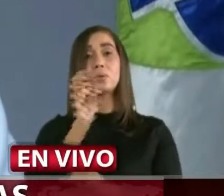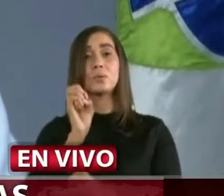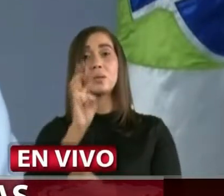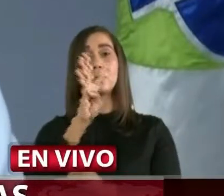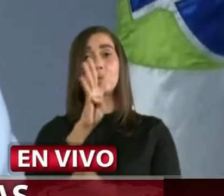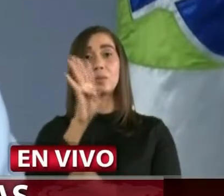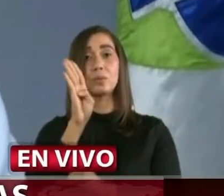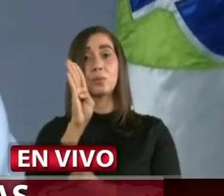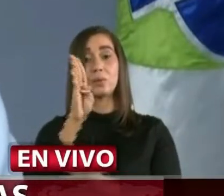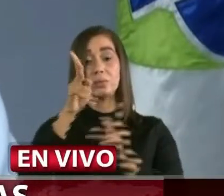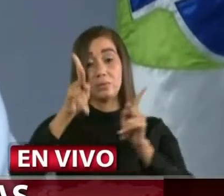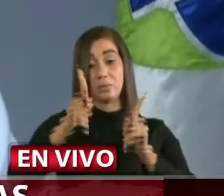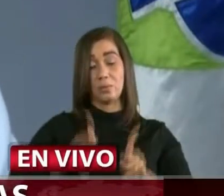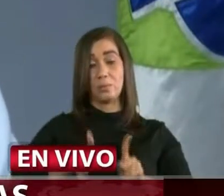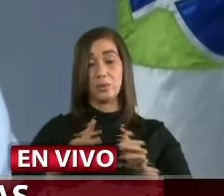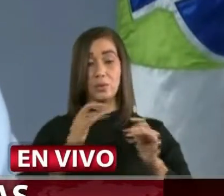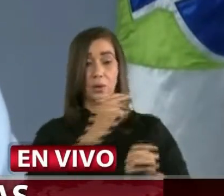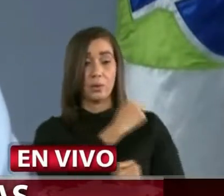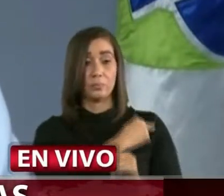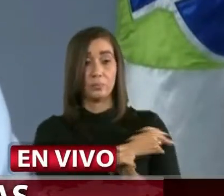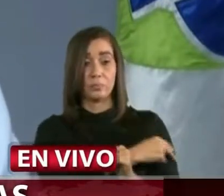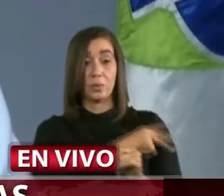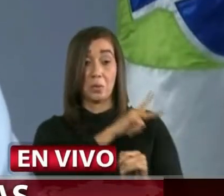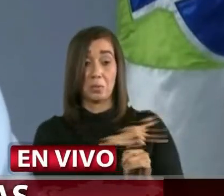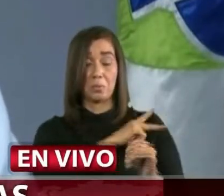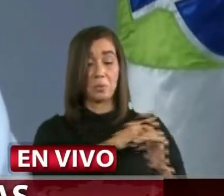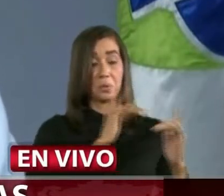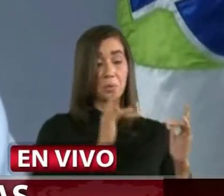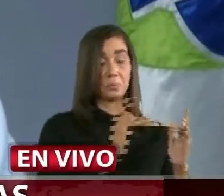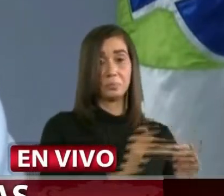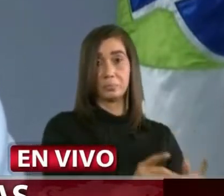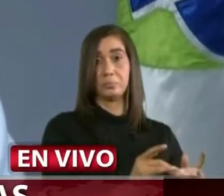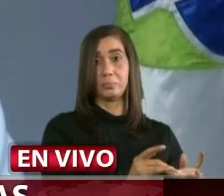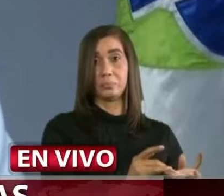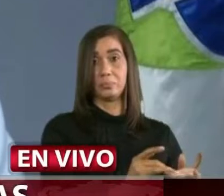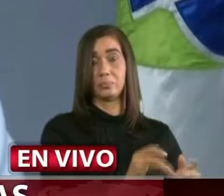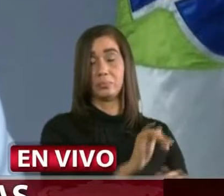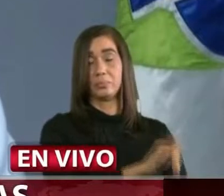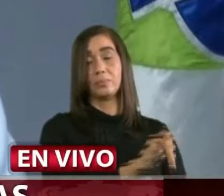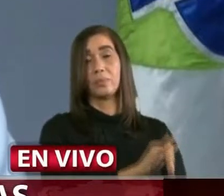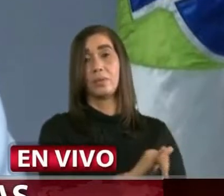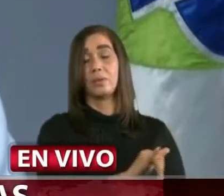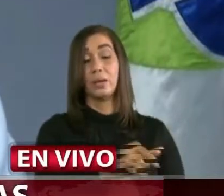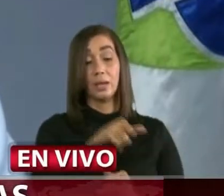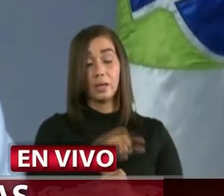personas internas en hospitalización, de las cuales